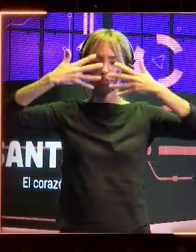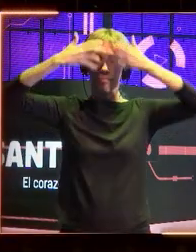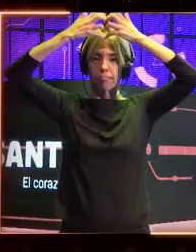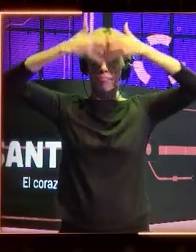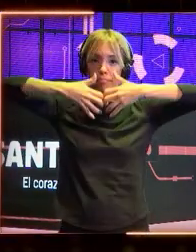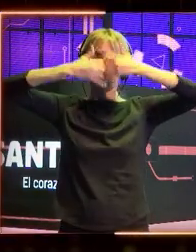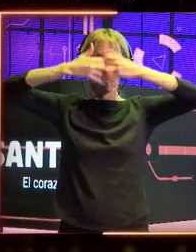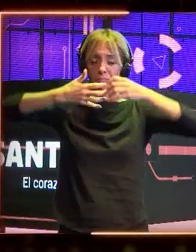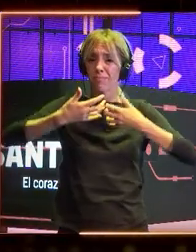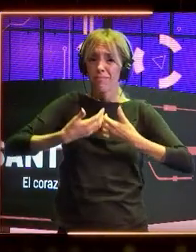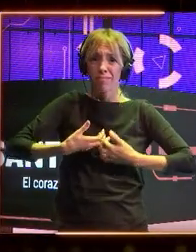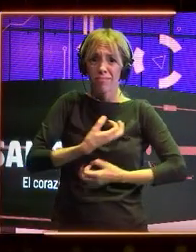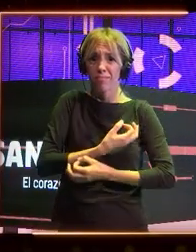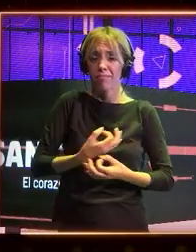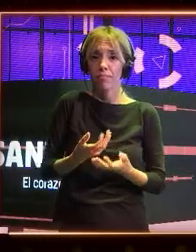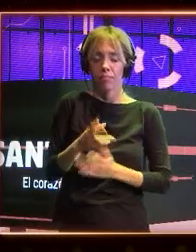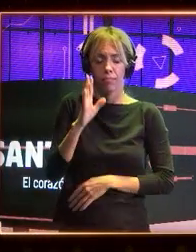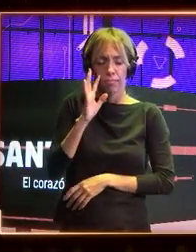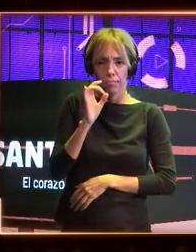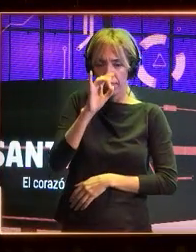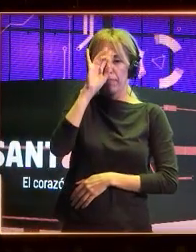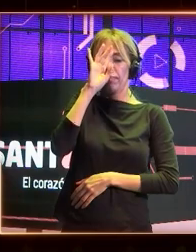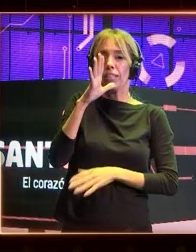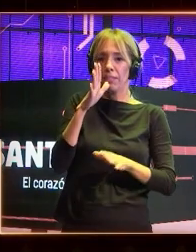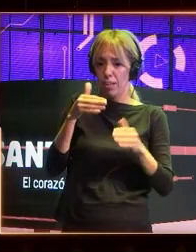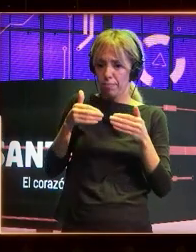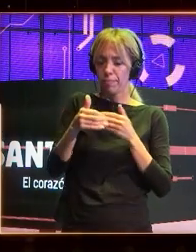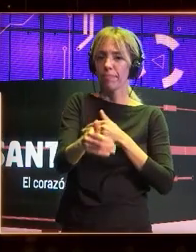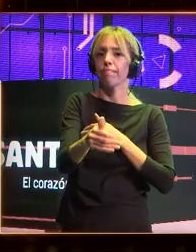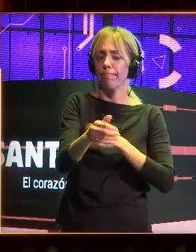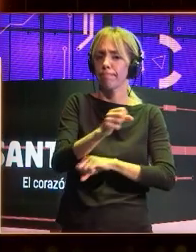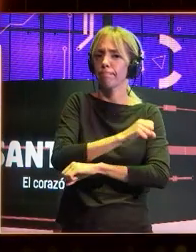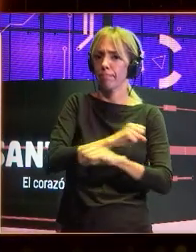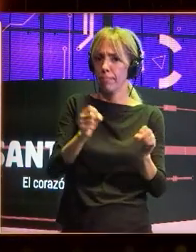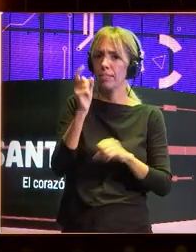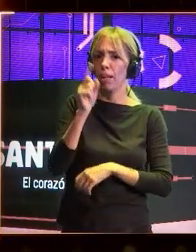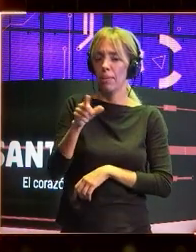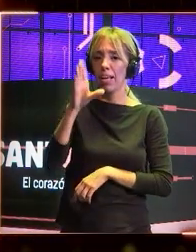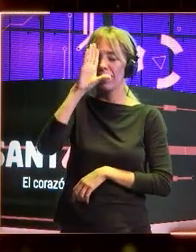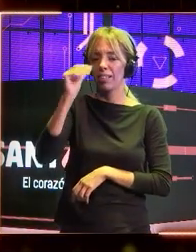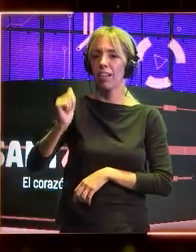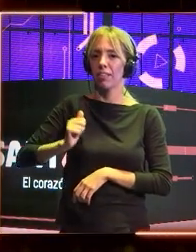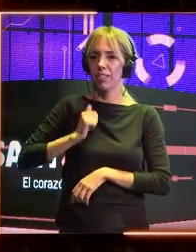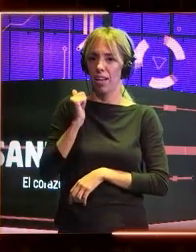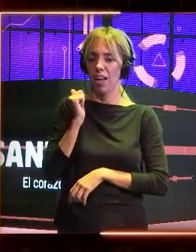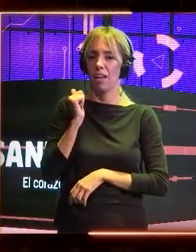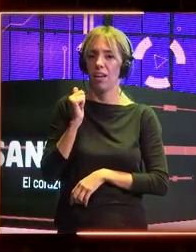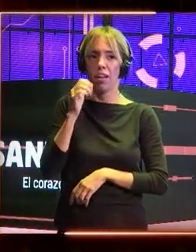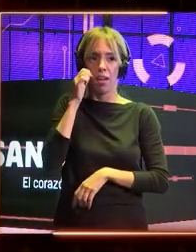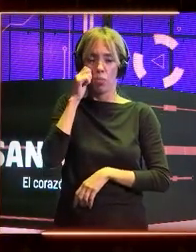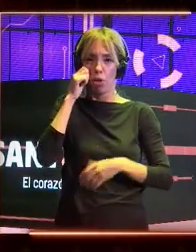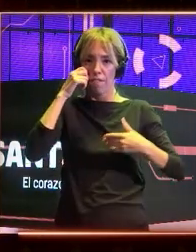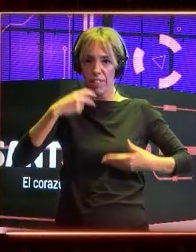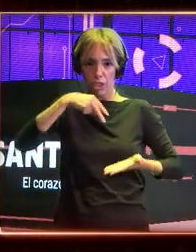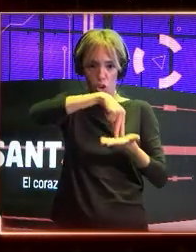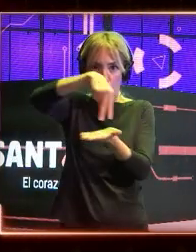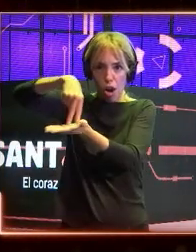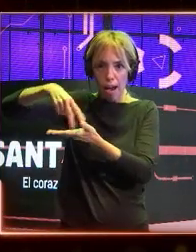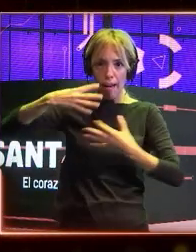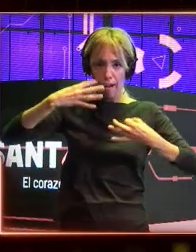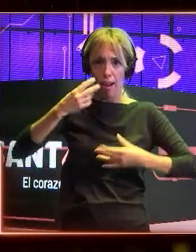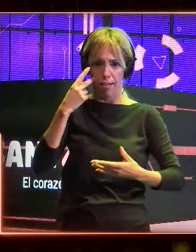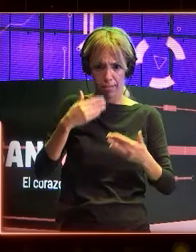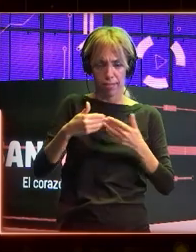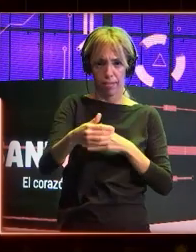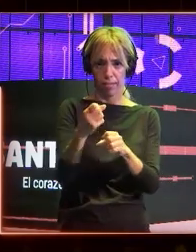funciona y es espectacular y va a ser el gran impacto que vamos a vivir también de la Inteligencia artificial en el mundo físico real todo esto